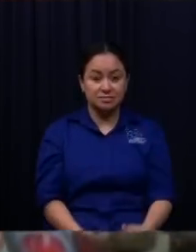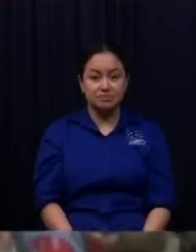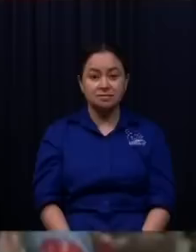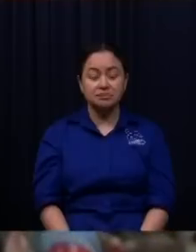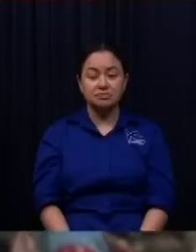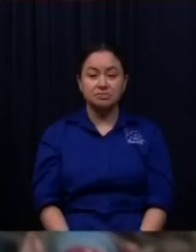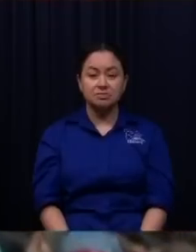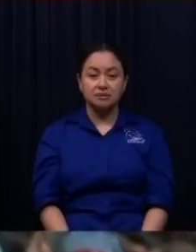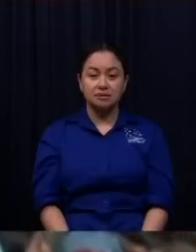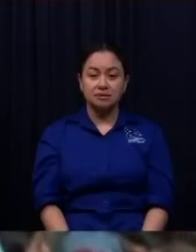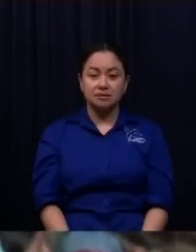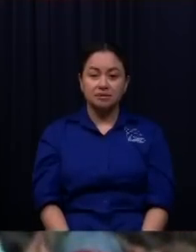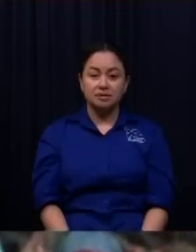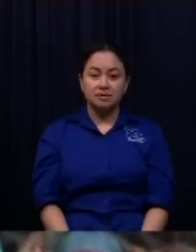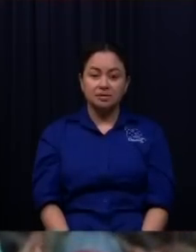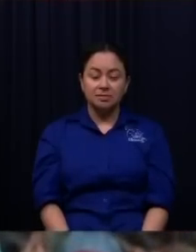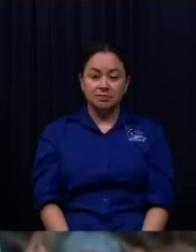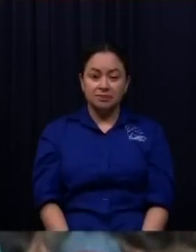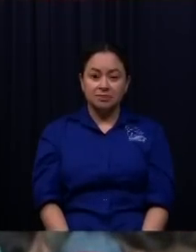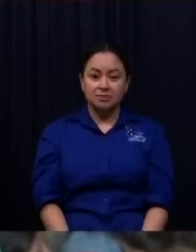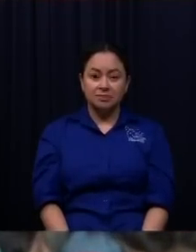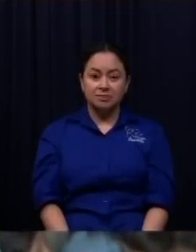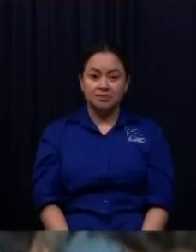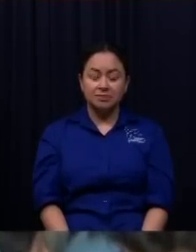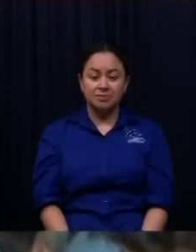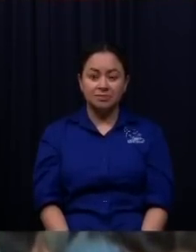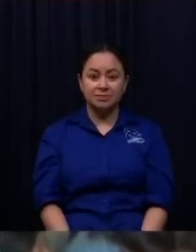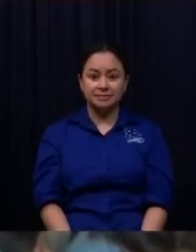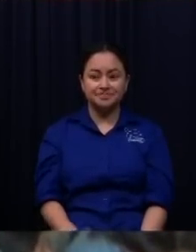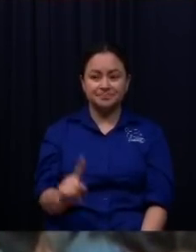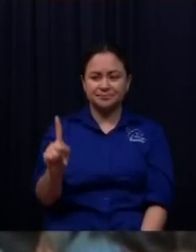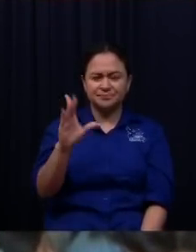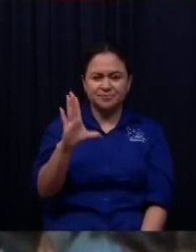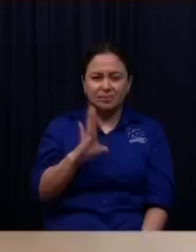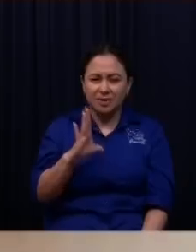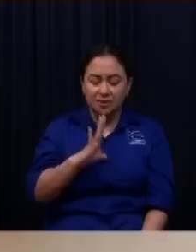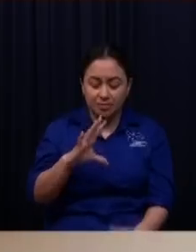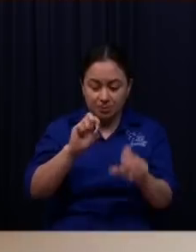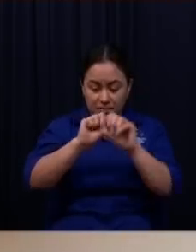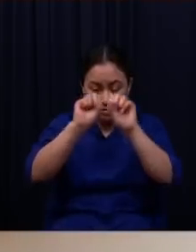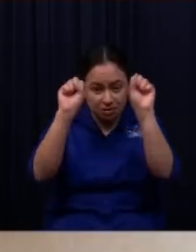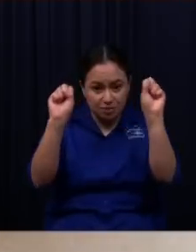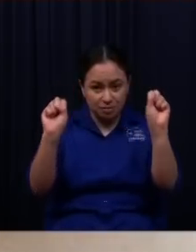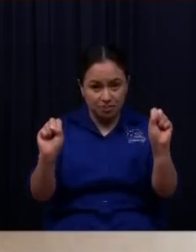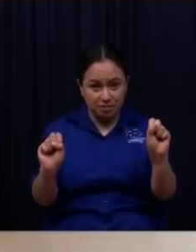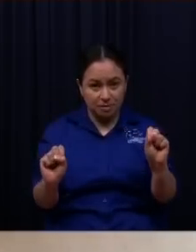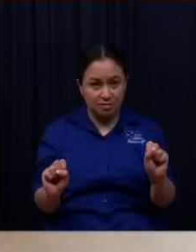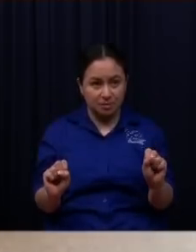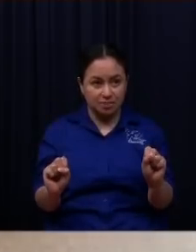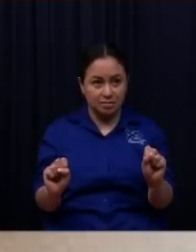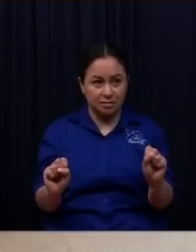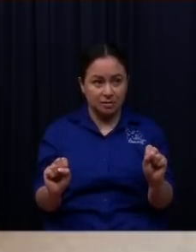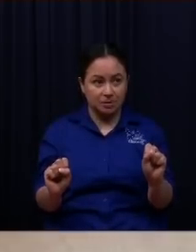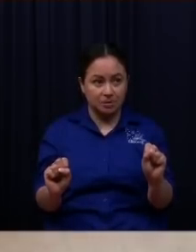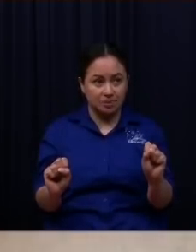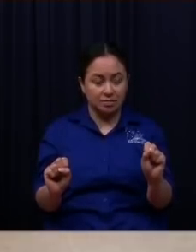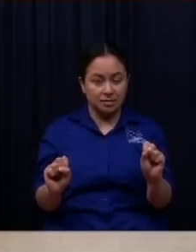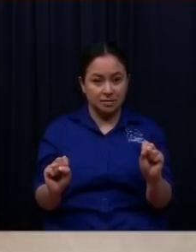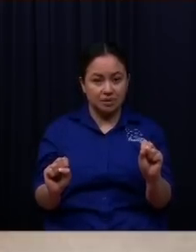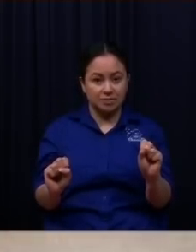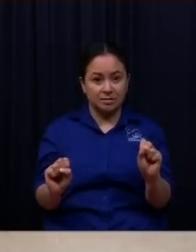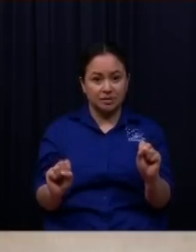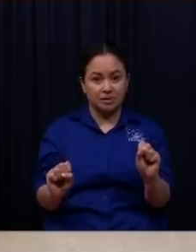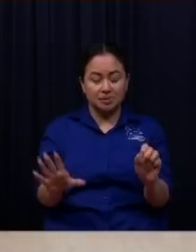que no tenemos un sumo sacerdote que no pueda compadecerse de nosotros.